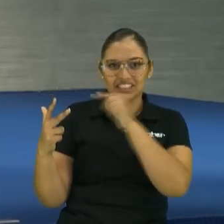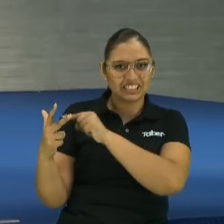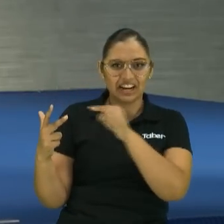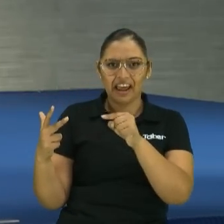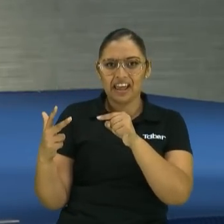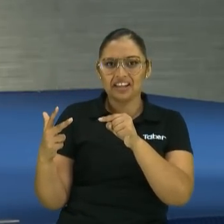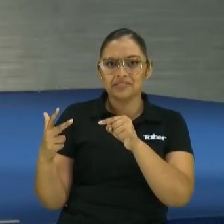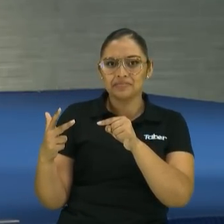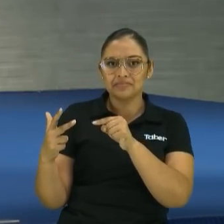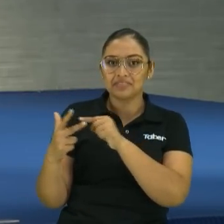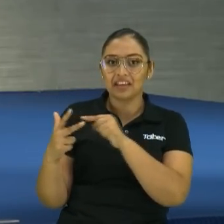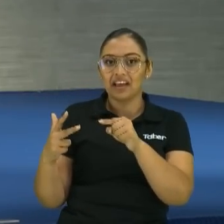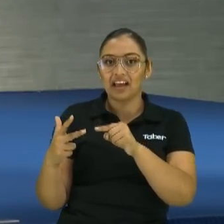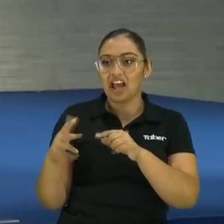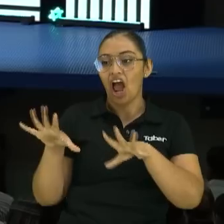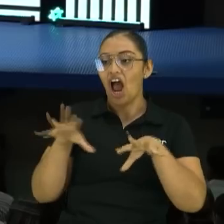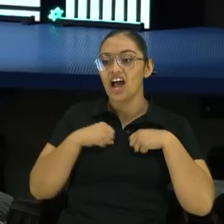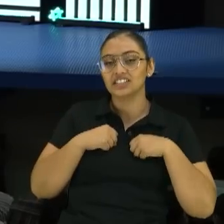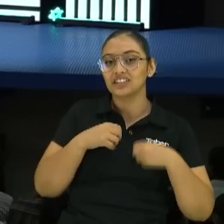nadie